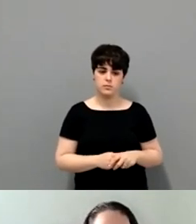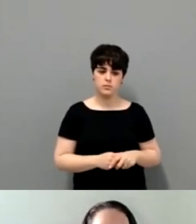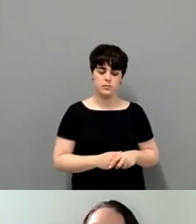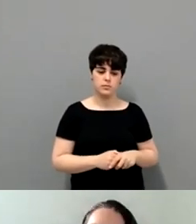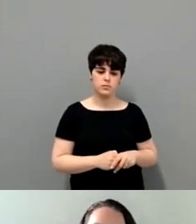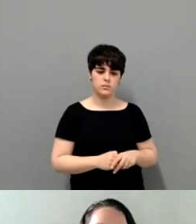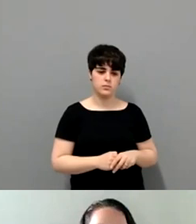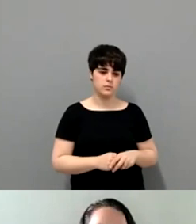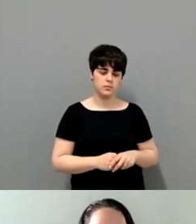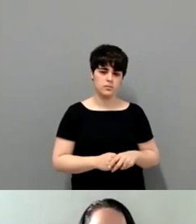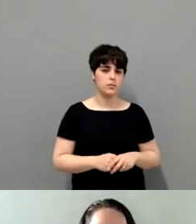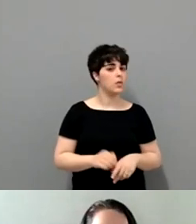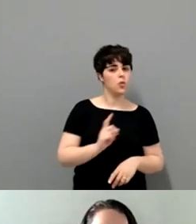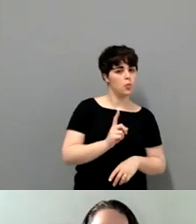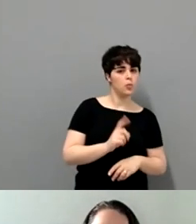No.